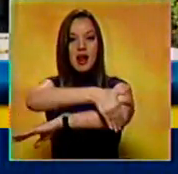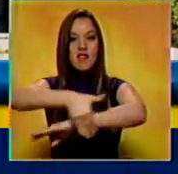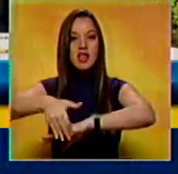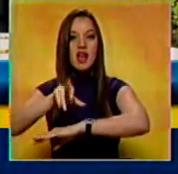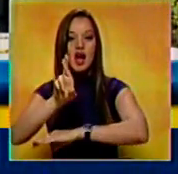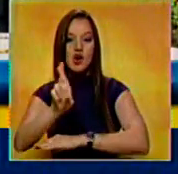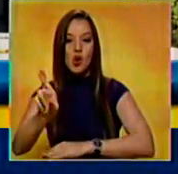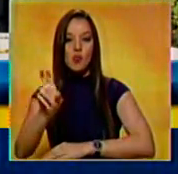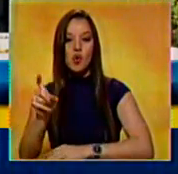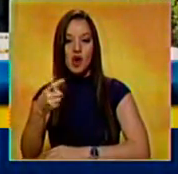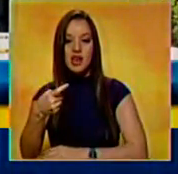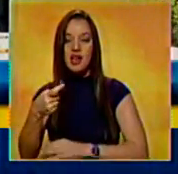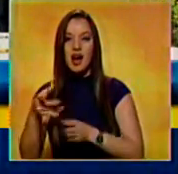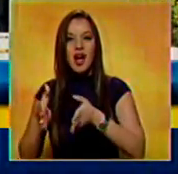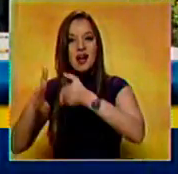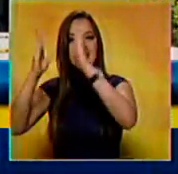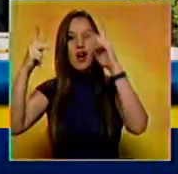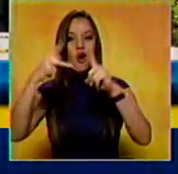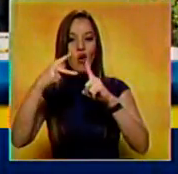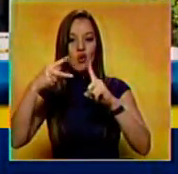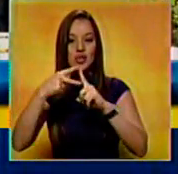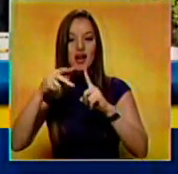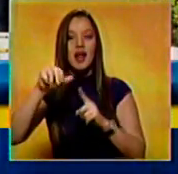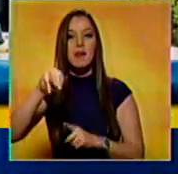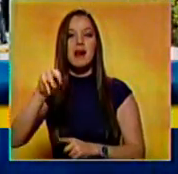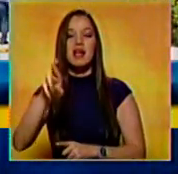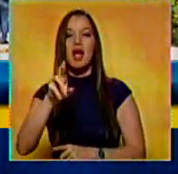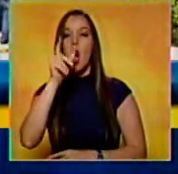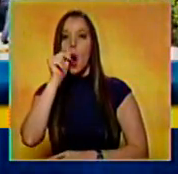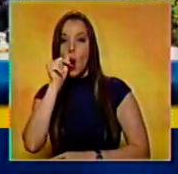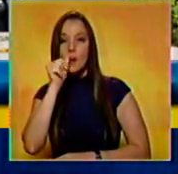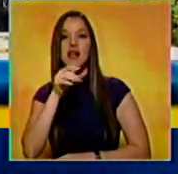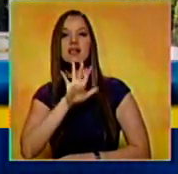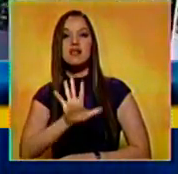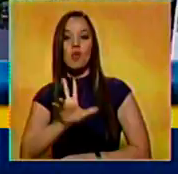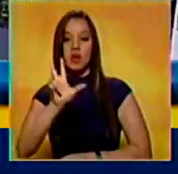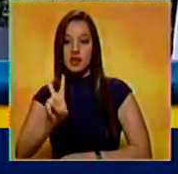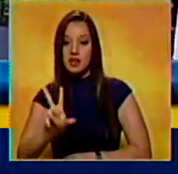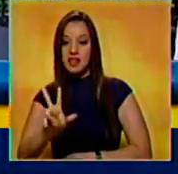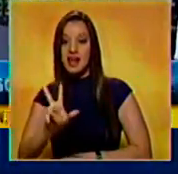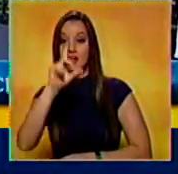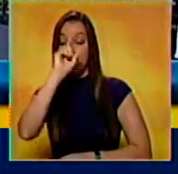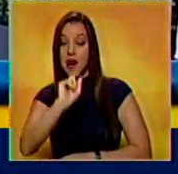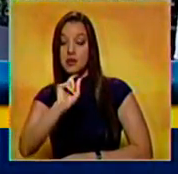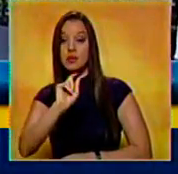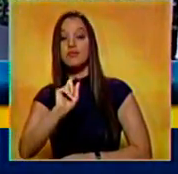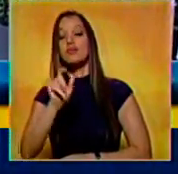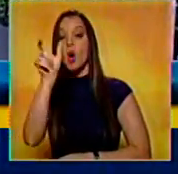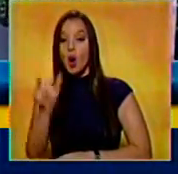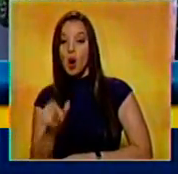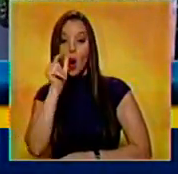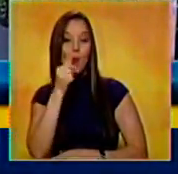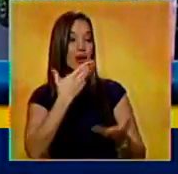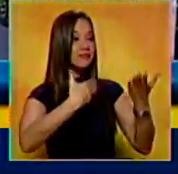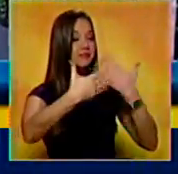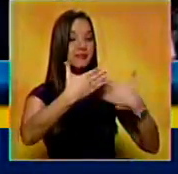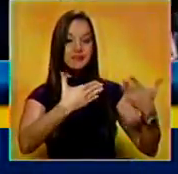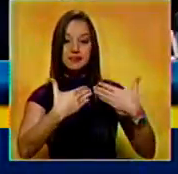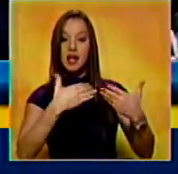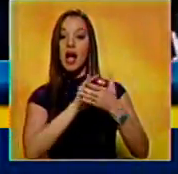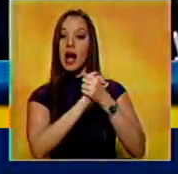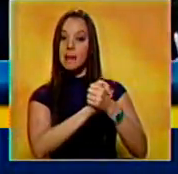altura del Hotel El Marqués, ocurrió el crimen de Gerardo Negrín Rodríguez, de 53 años. La víctima se encontraba compartiendo con un